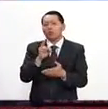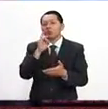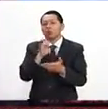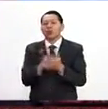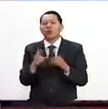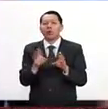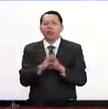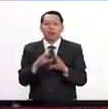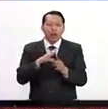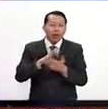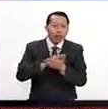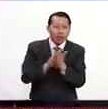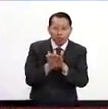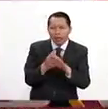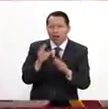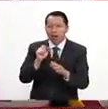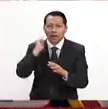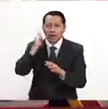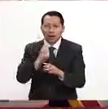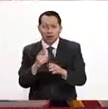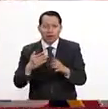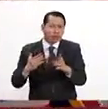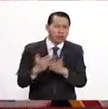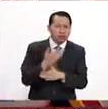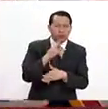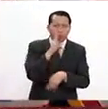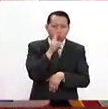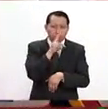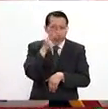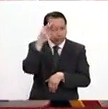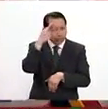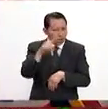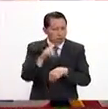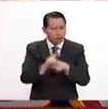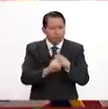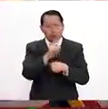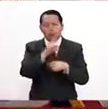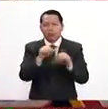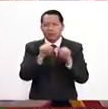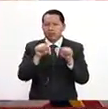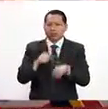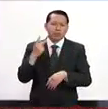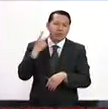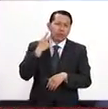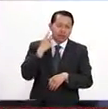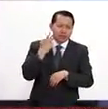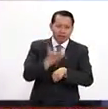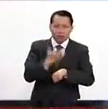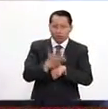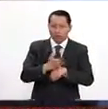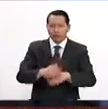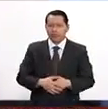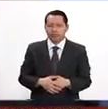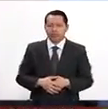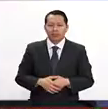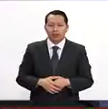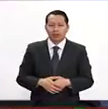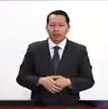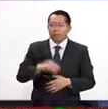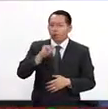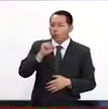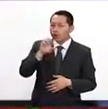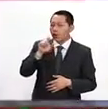una colusión o pueda haber una injerencia directa, un intento de Rusia por desestabilizar al sistema político de los Estados Unidos. De comprobarse esto,